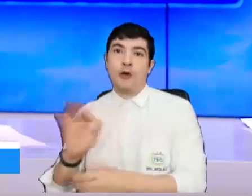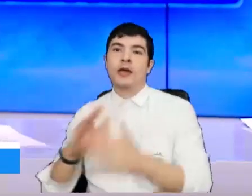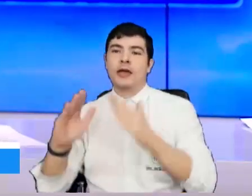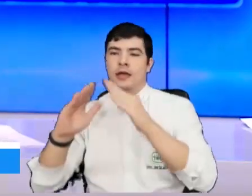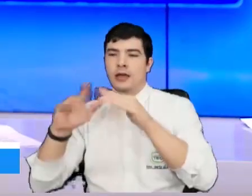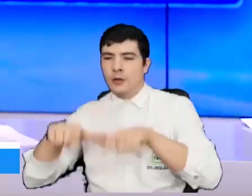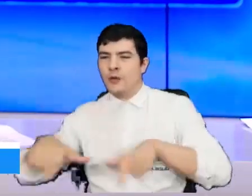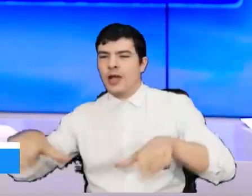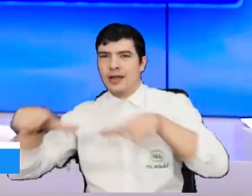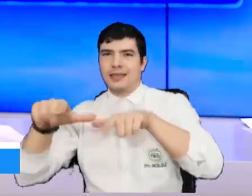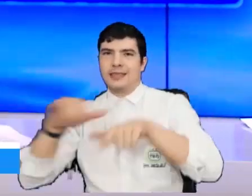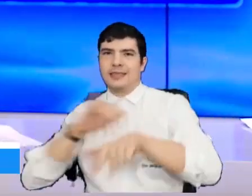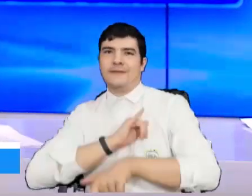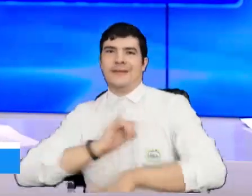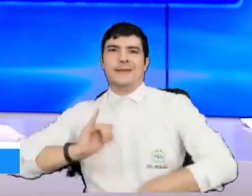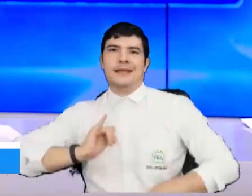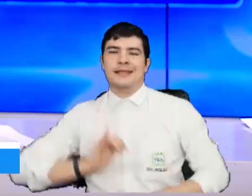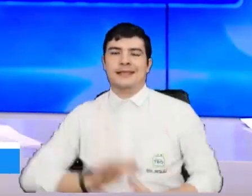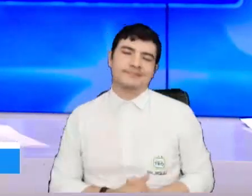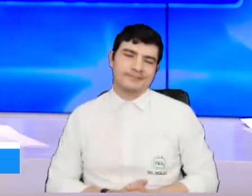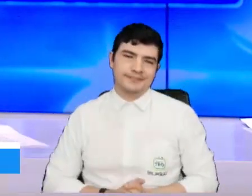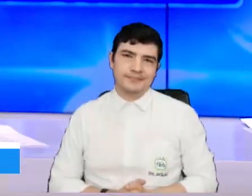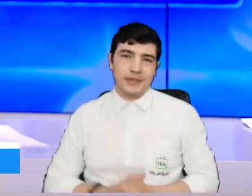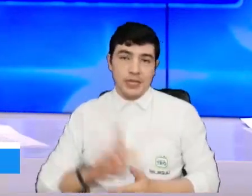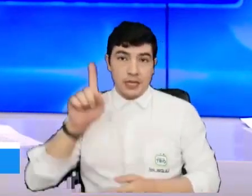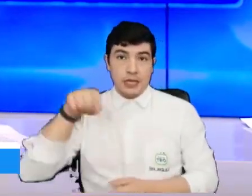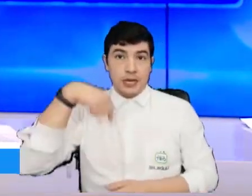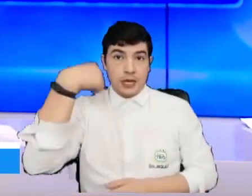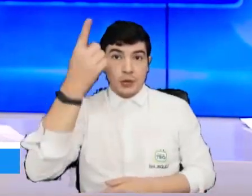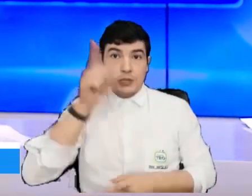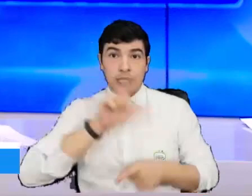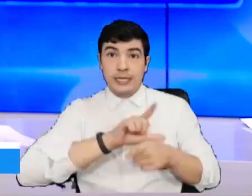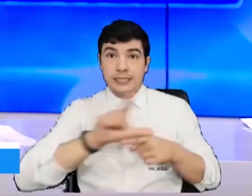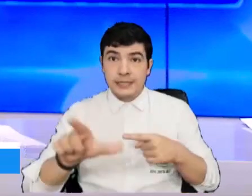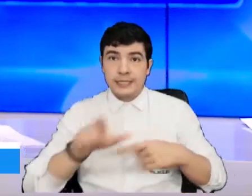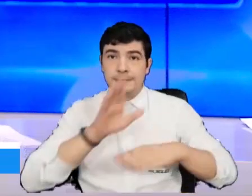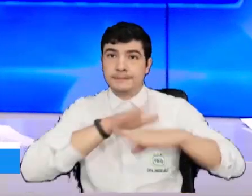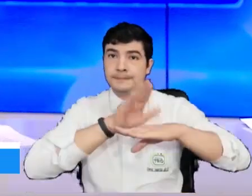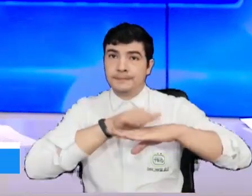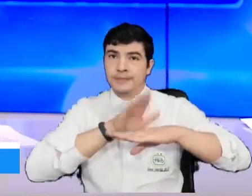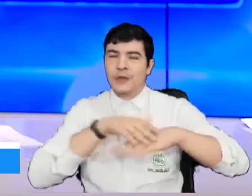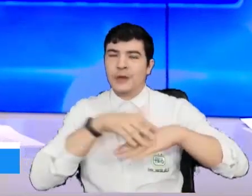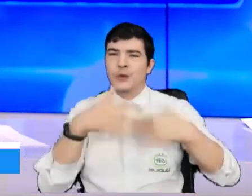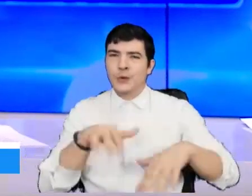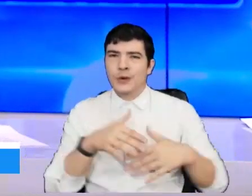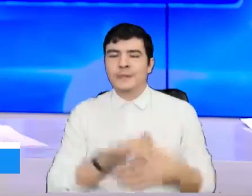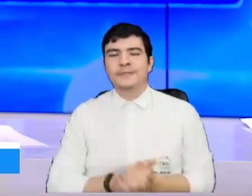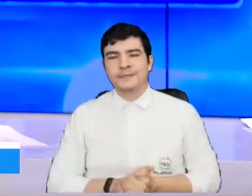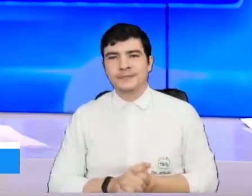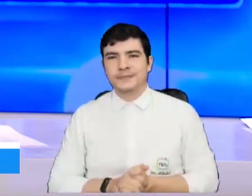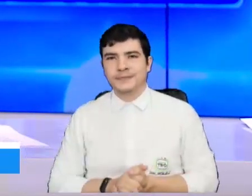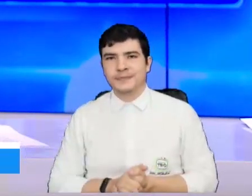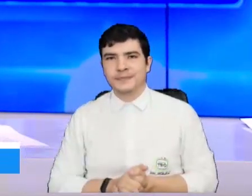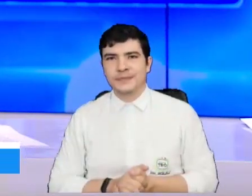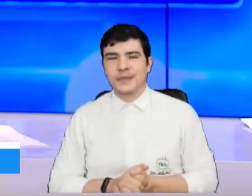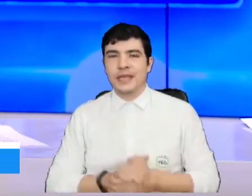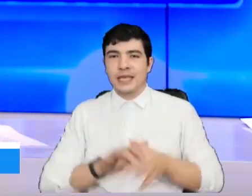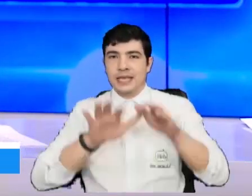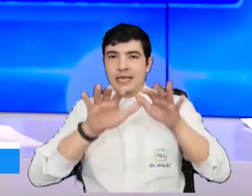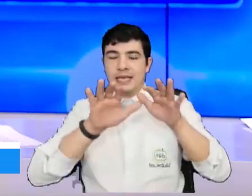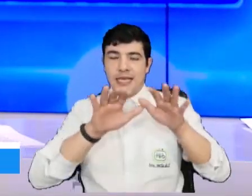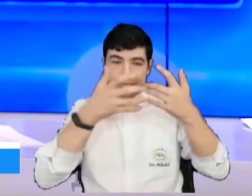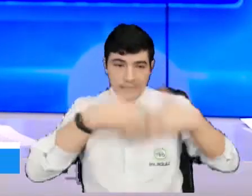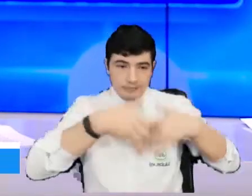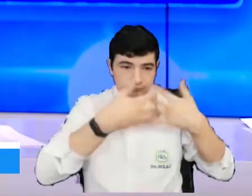Y desde la próxima semana, las empresas tendrán que realizar reportes diarios a la Secretaría de Salud de Santander sobre posibles casos de COVID-19.